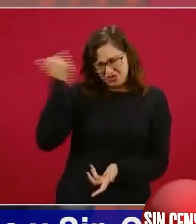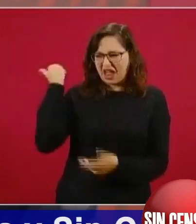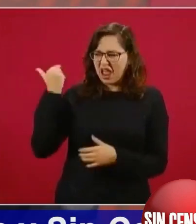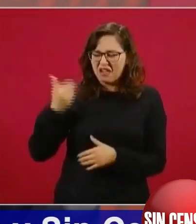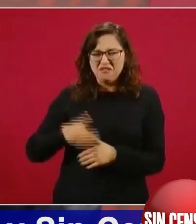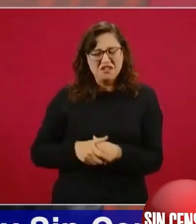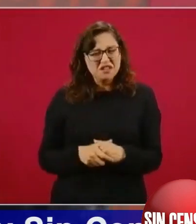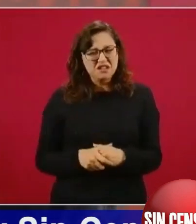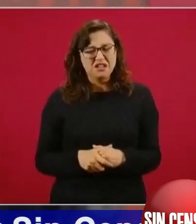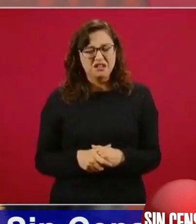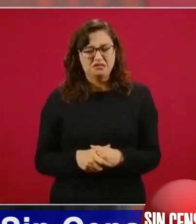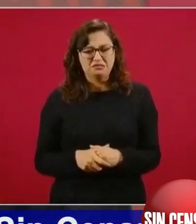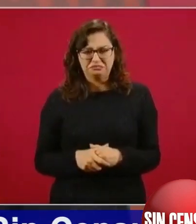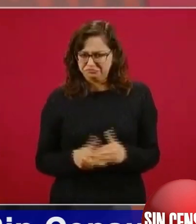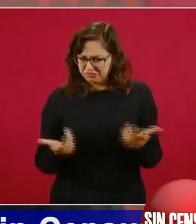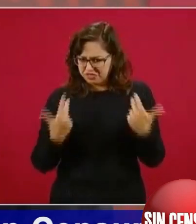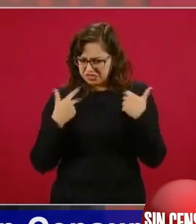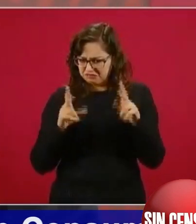de